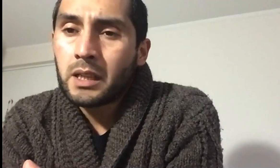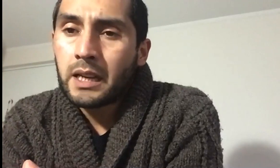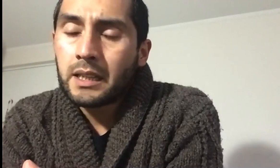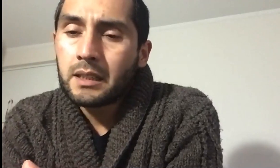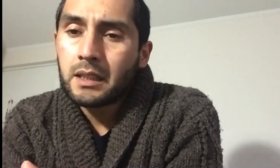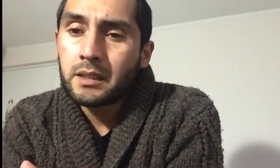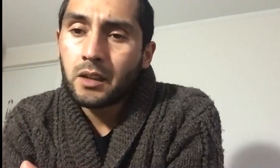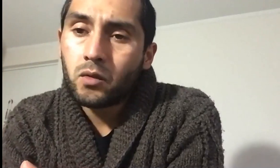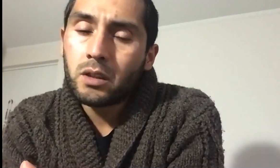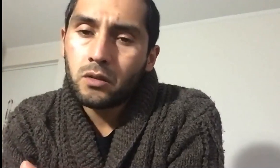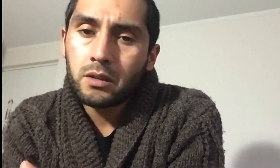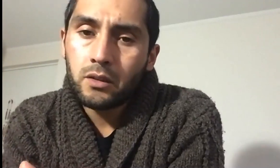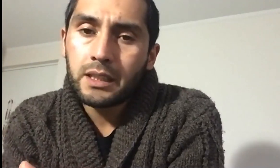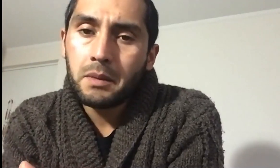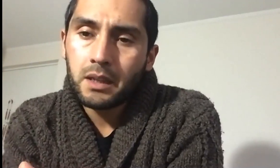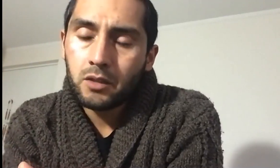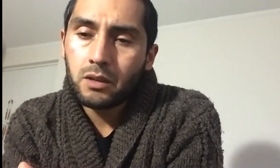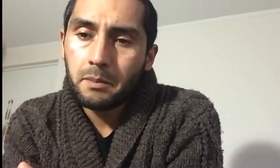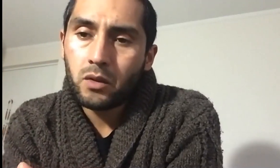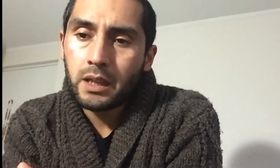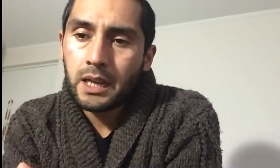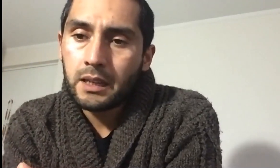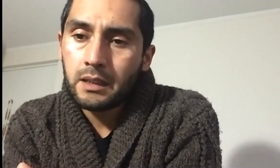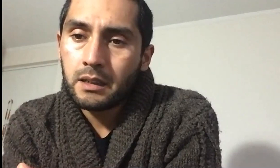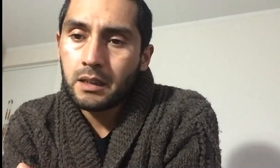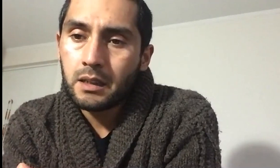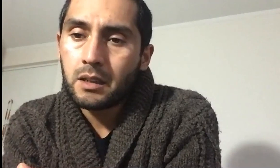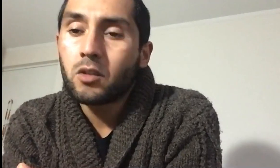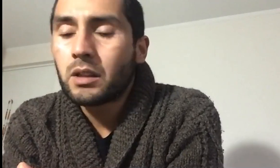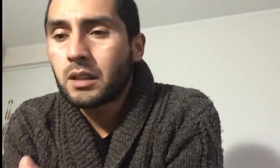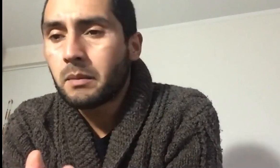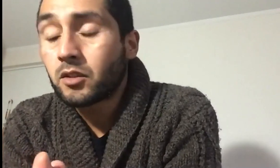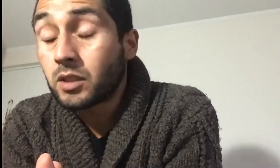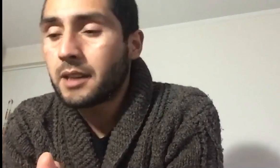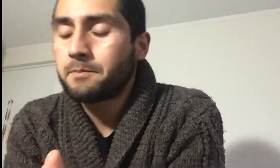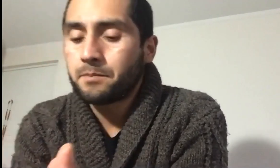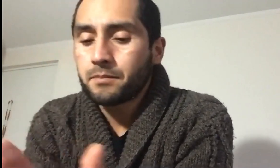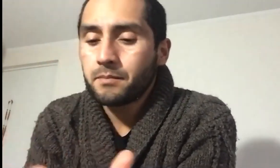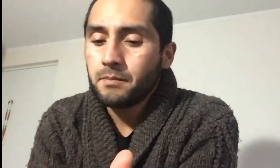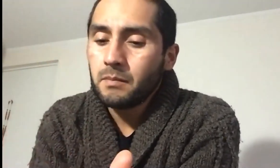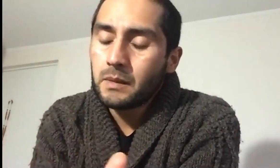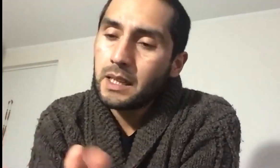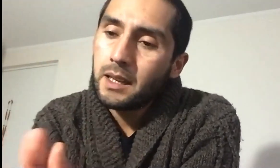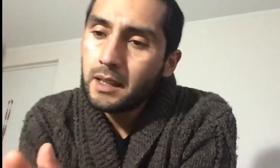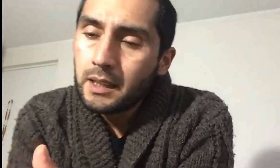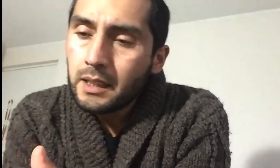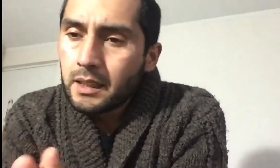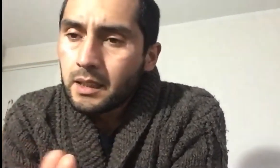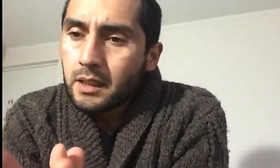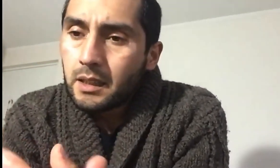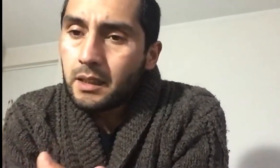una prioridad en salud, sino que también es una prioridad en todo el tema social, ¿ya?